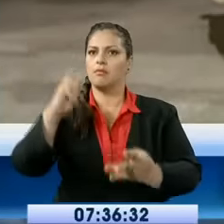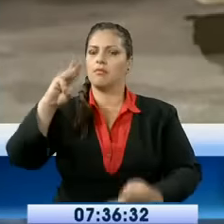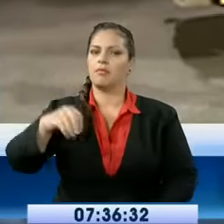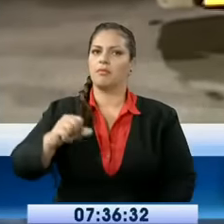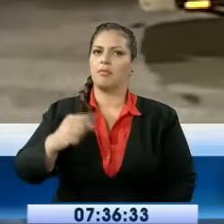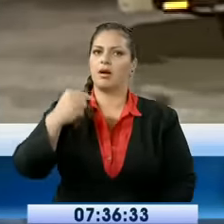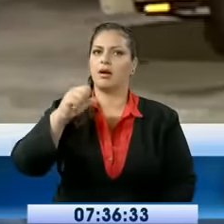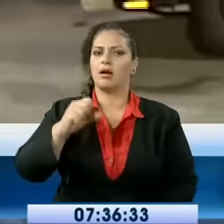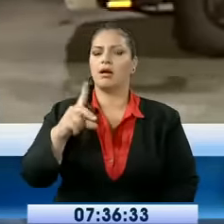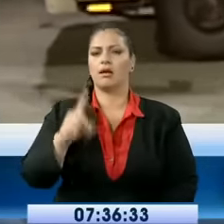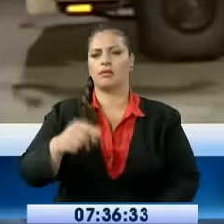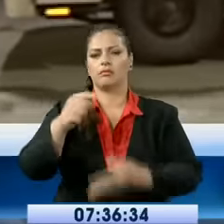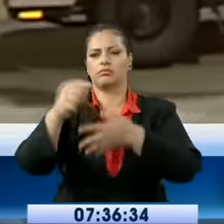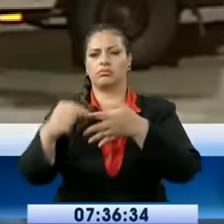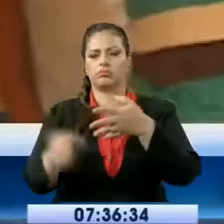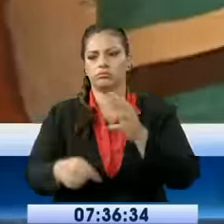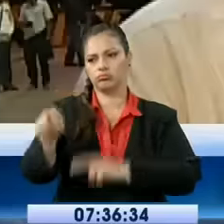delitos.